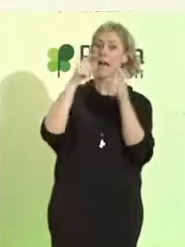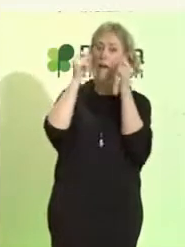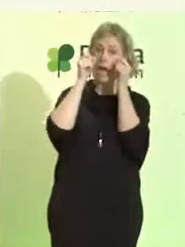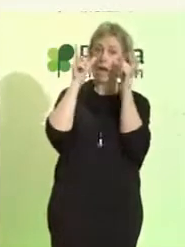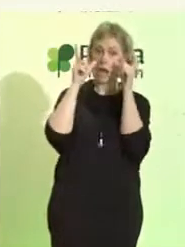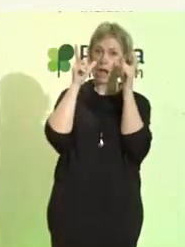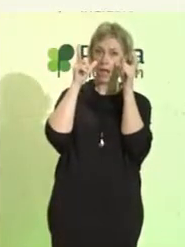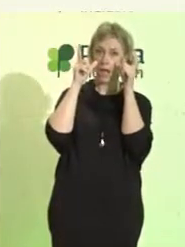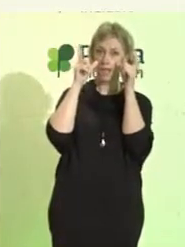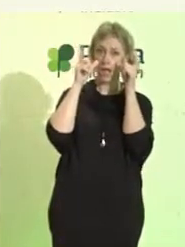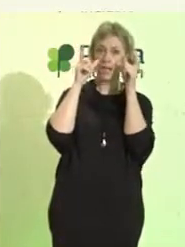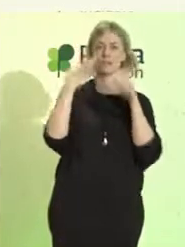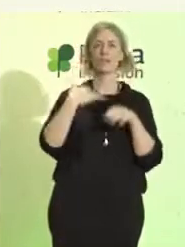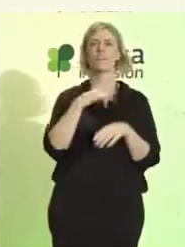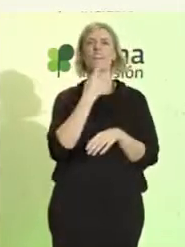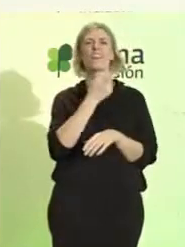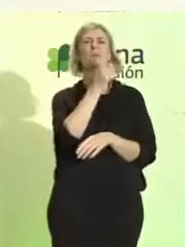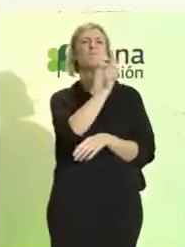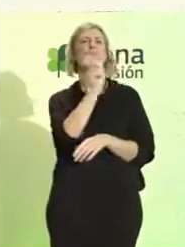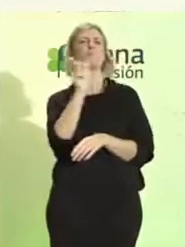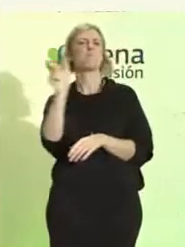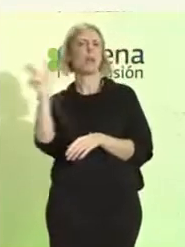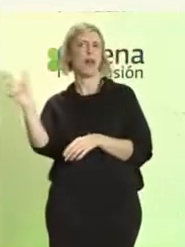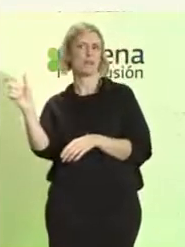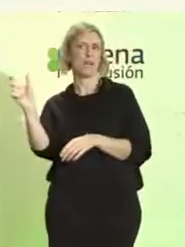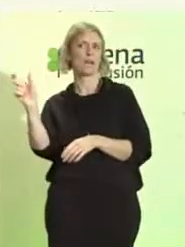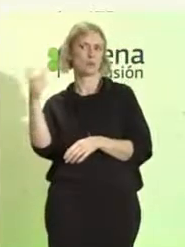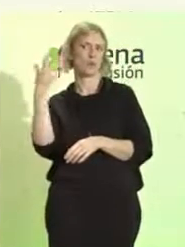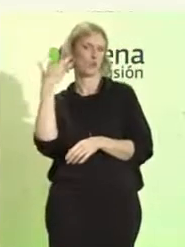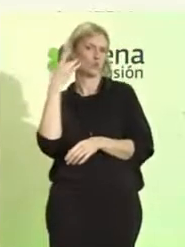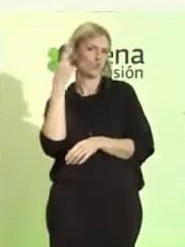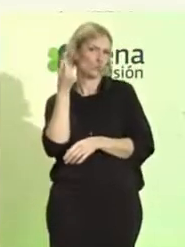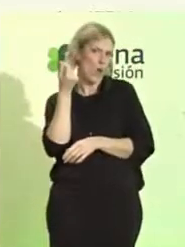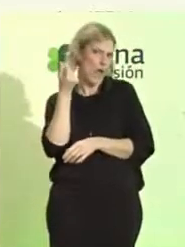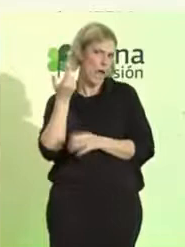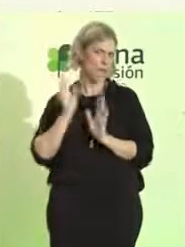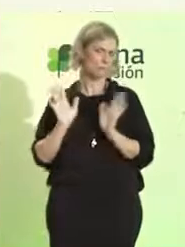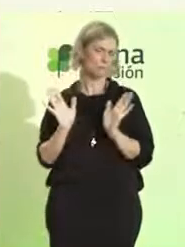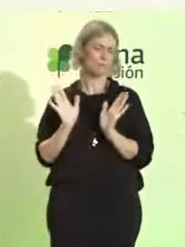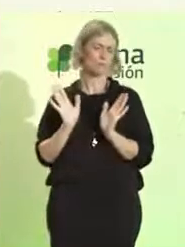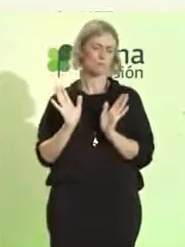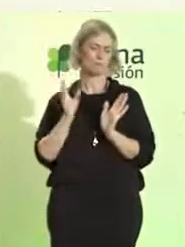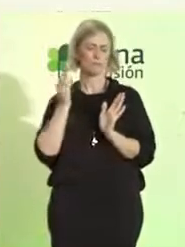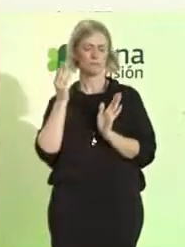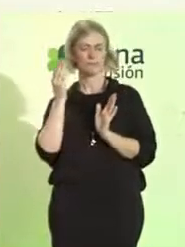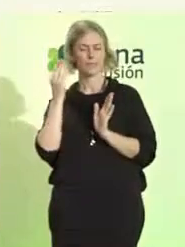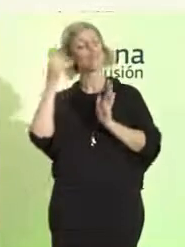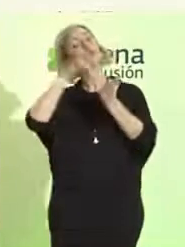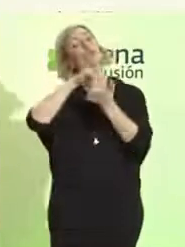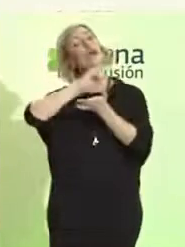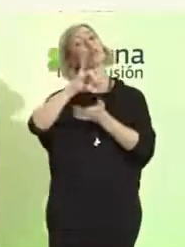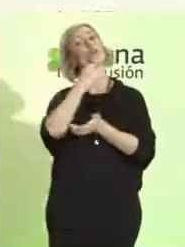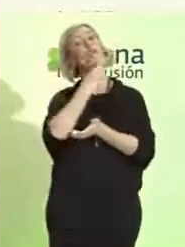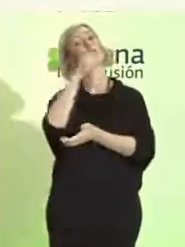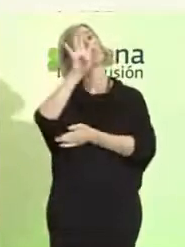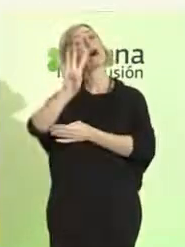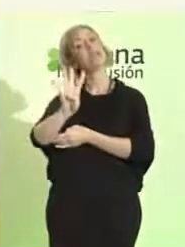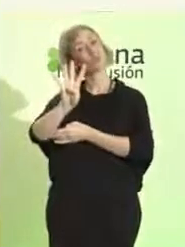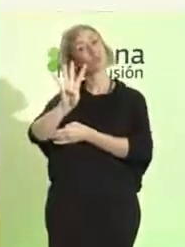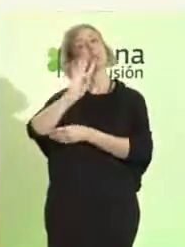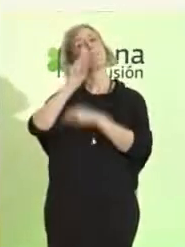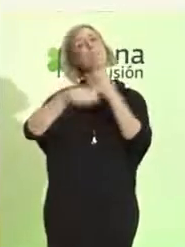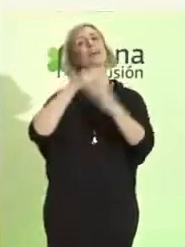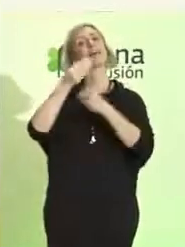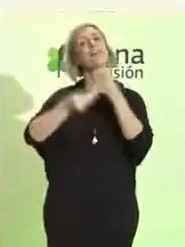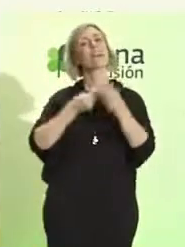Voy diciendo algunas palabras que en teoría os tienen que sonar. Y cuando yo cuente cuatro, vais a hacer el